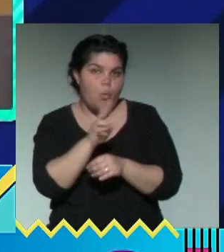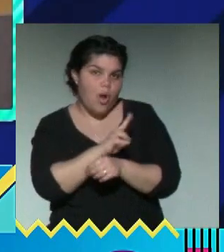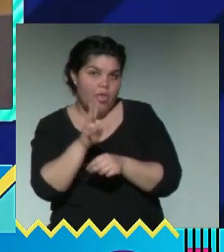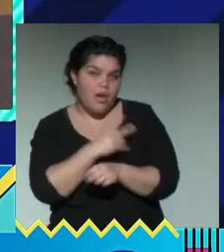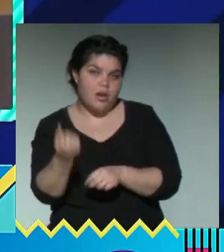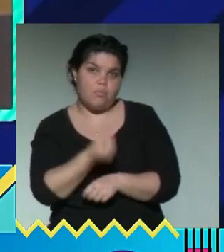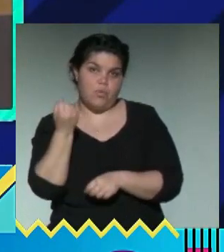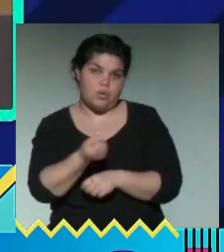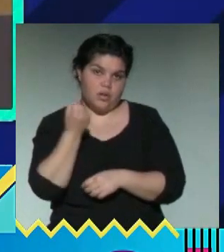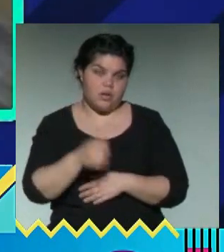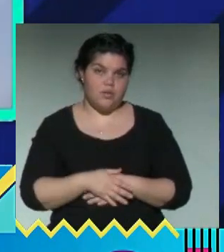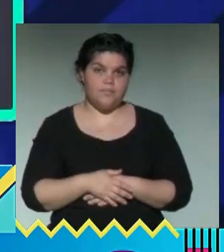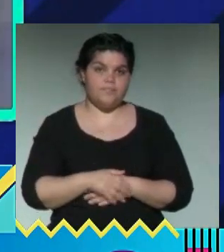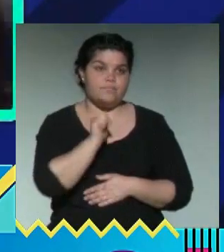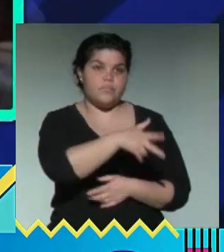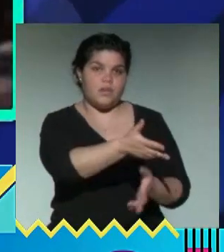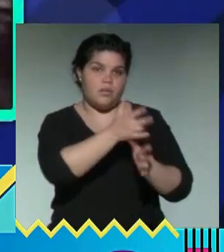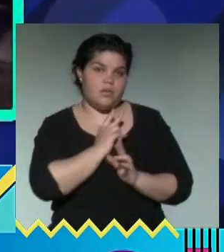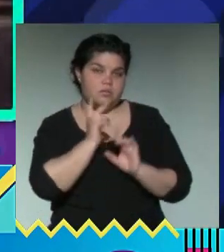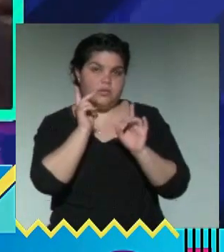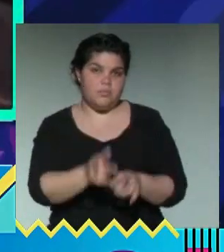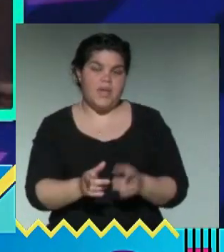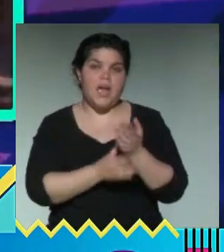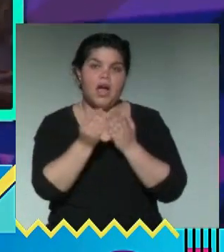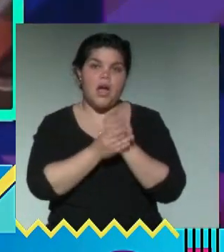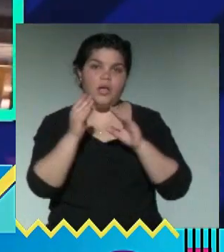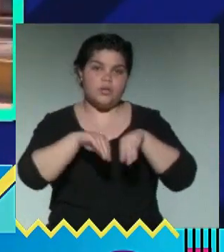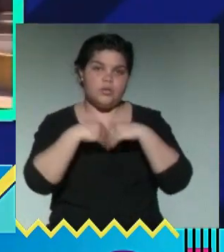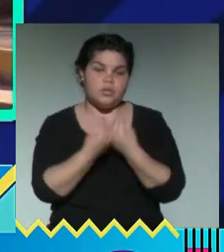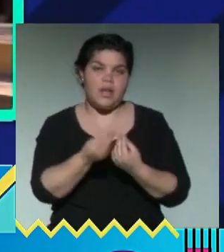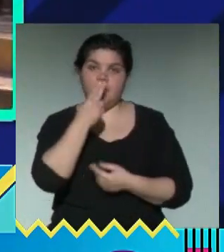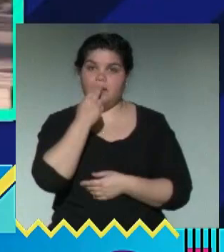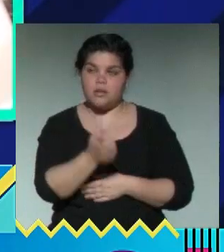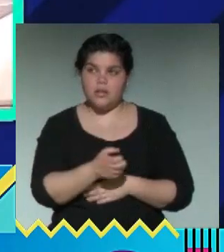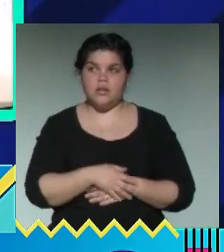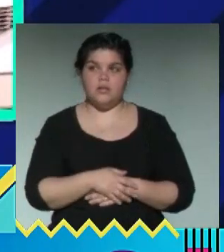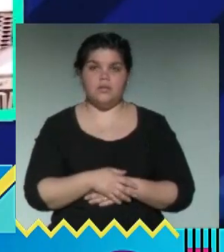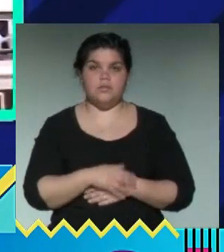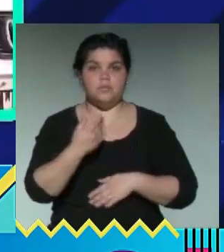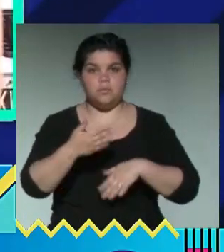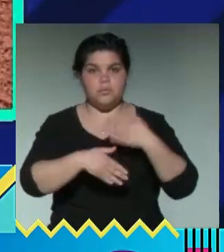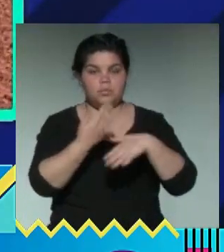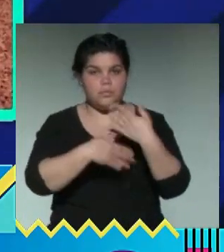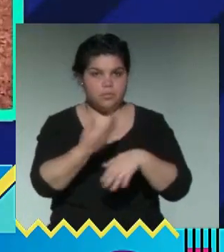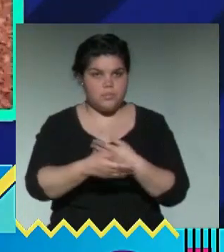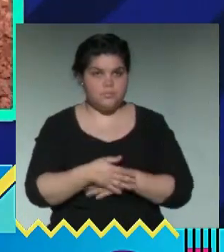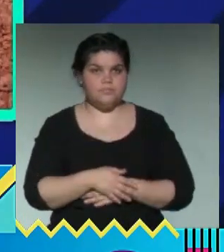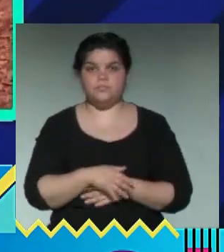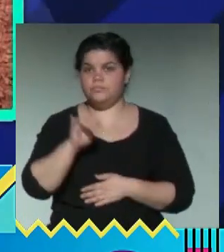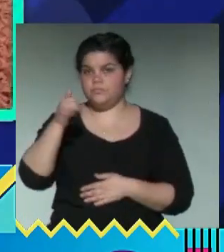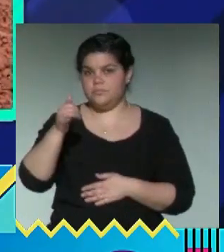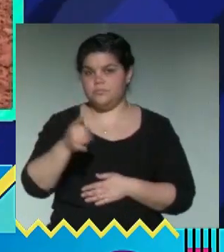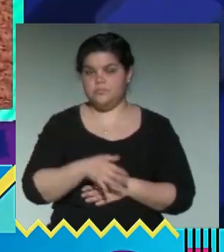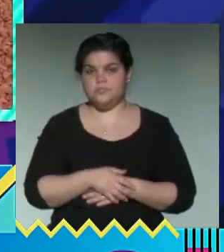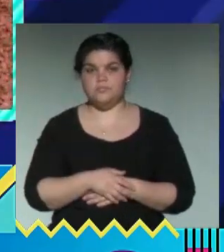tenemos hoy por hoy. Bueno, ese punto, el aumento también del costo de la energía es un incentivo hoy en día que aparece mucho. Efectivamente, digamos, los